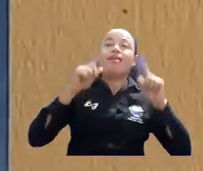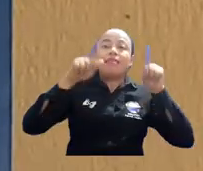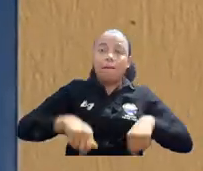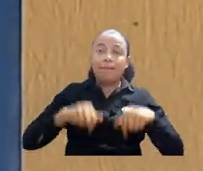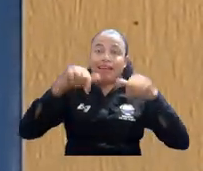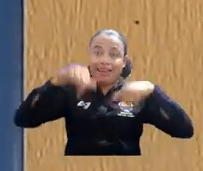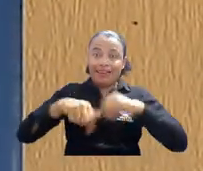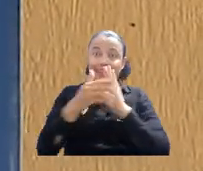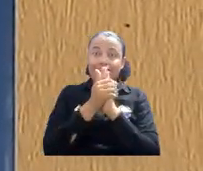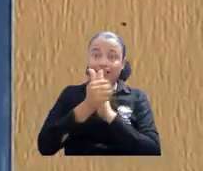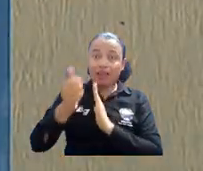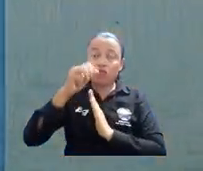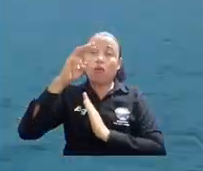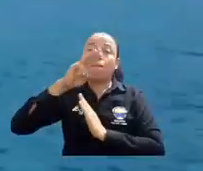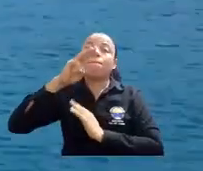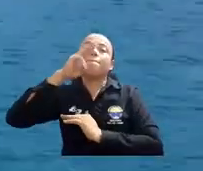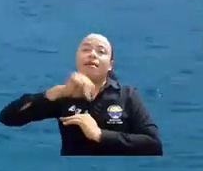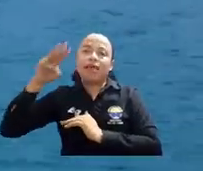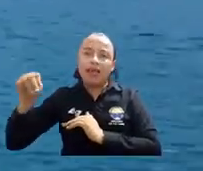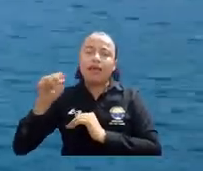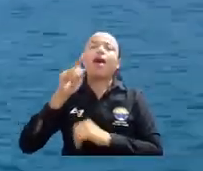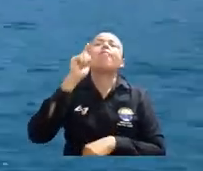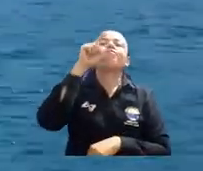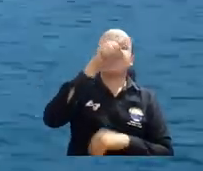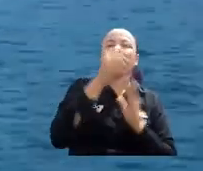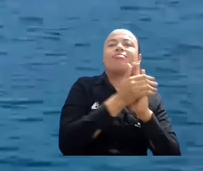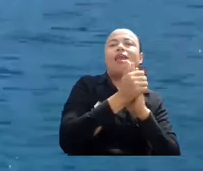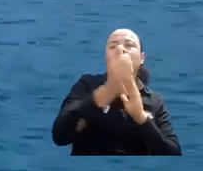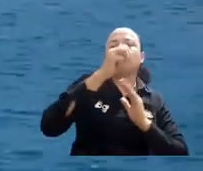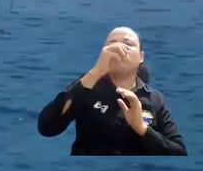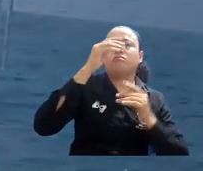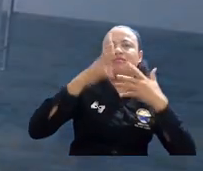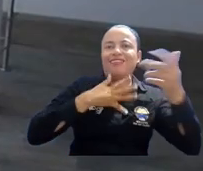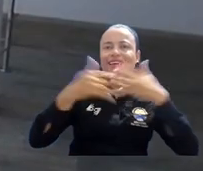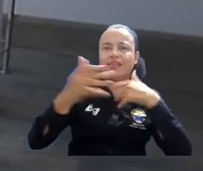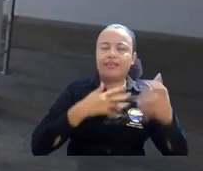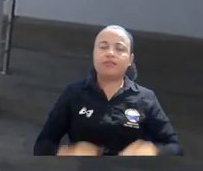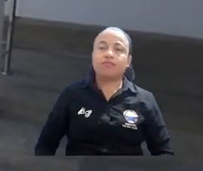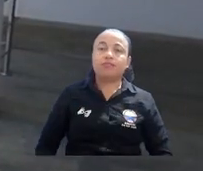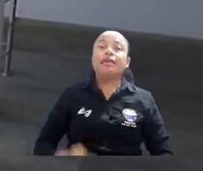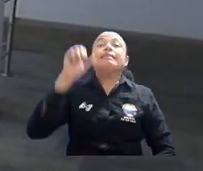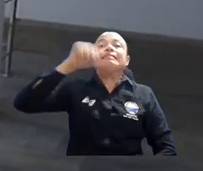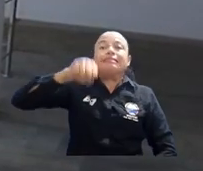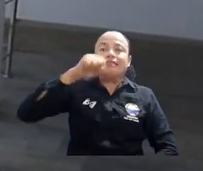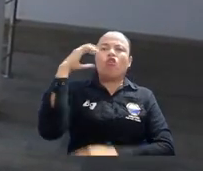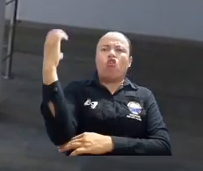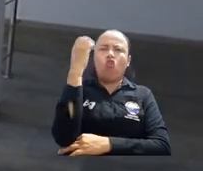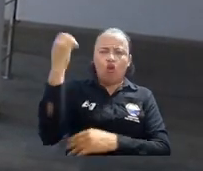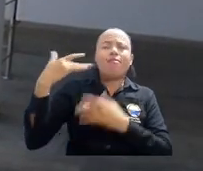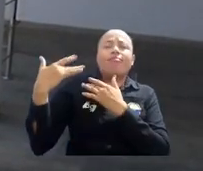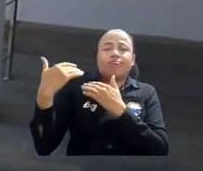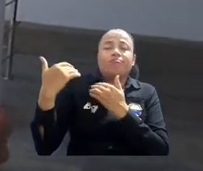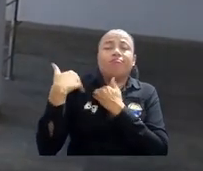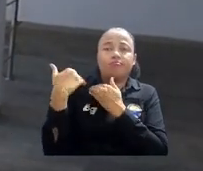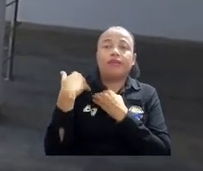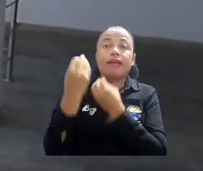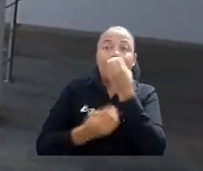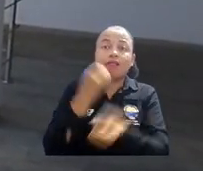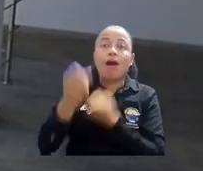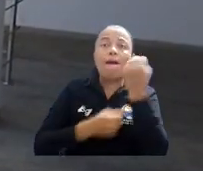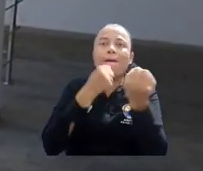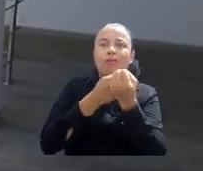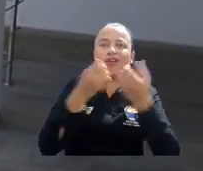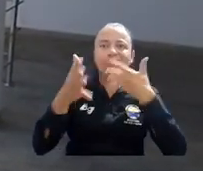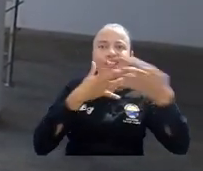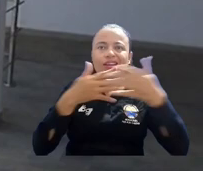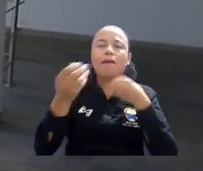del programa Talento Magdalena en San Andrés. Talento San Andrés. Creo que Colombia le debe a San Andrés la posibilidad de que los jóvenes salgan a formarse